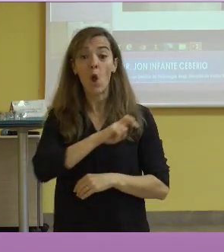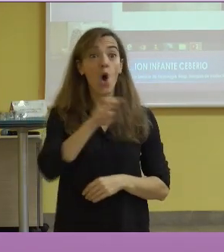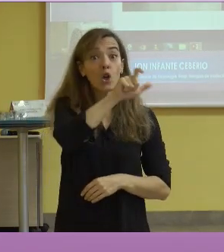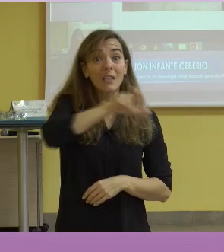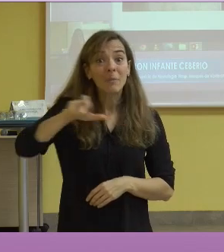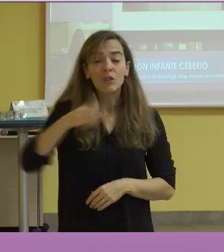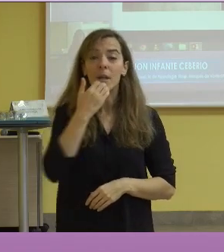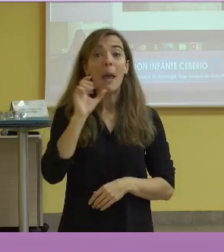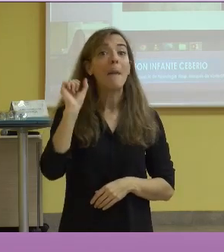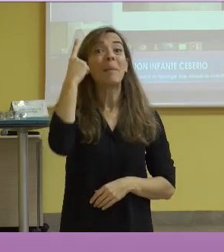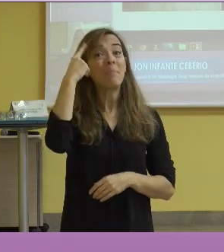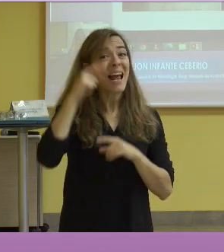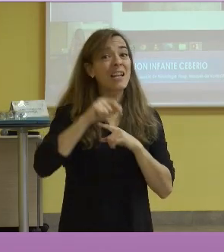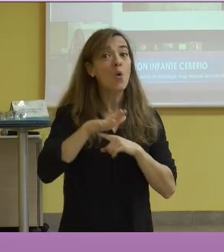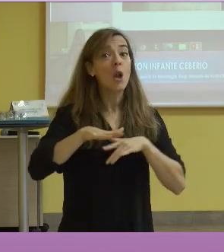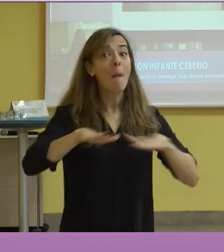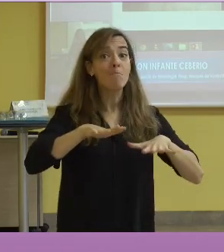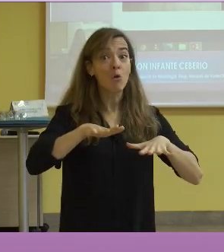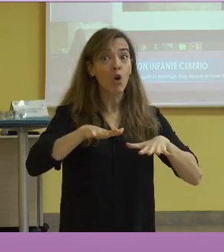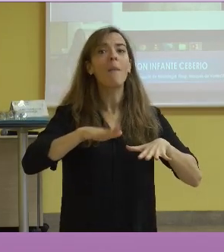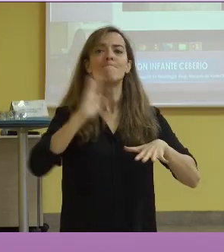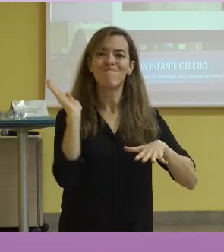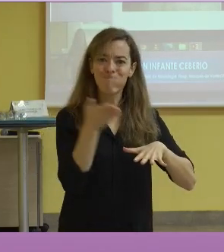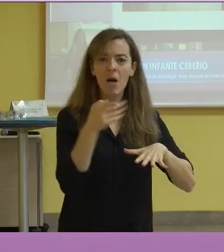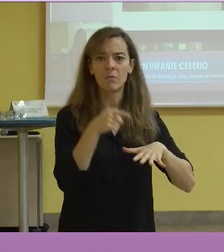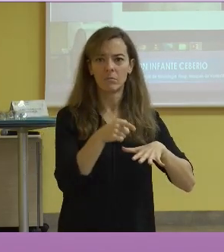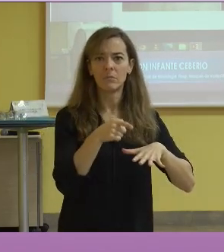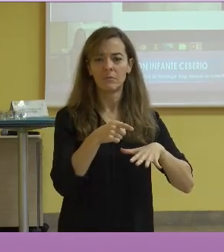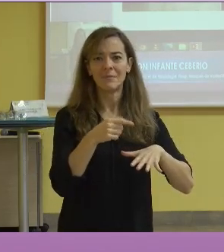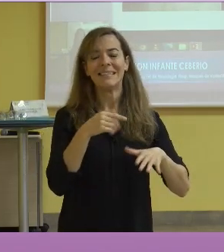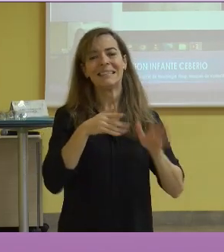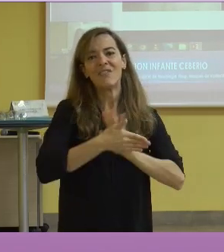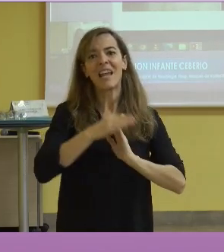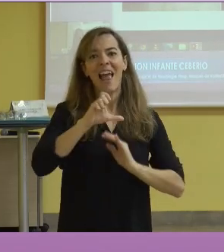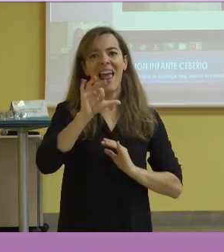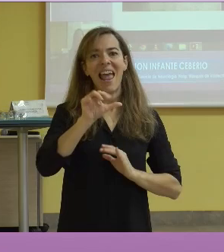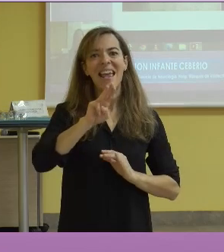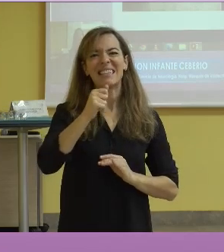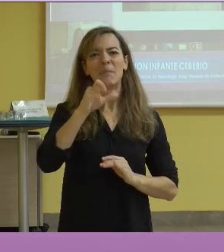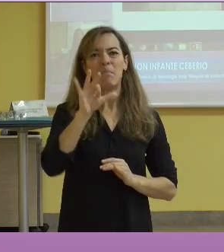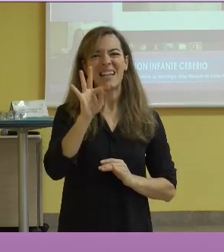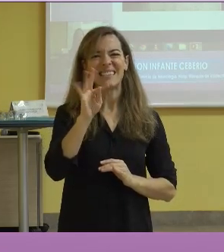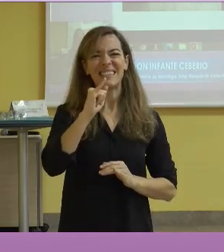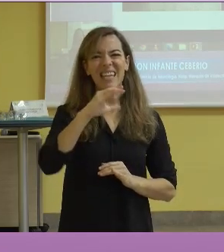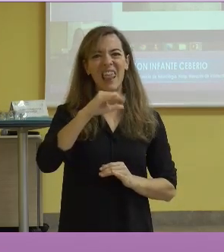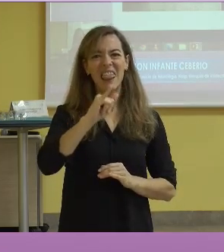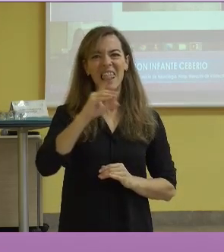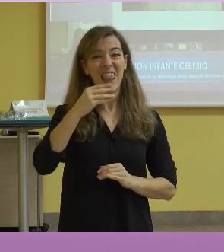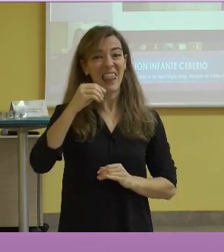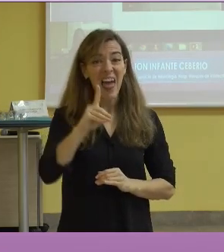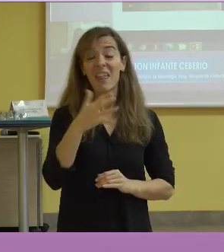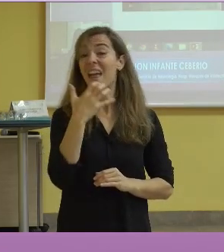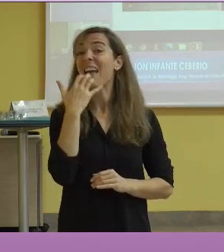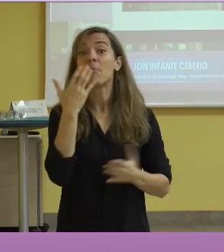la primera neurona motora, la afectación de la vía piramidal, y tienen espasticidad. Estas llamamos ataxias espásticas. Un